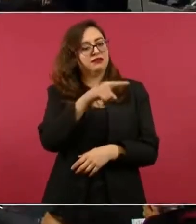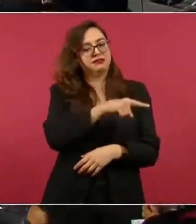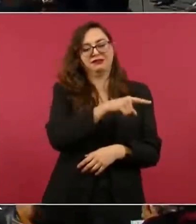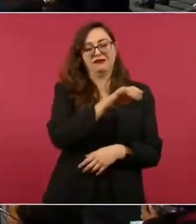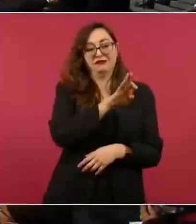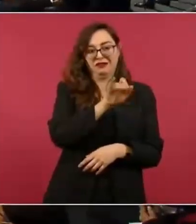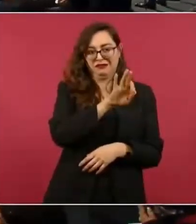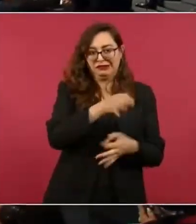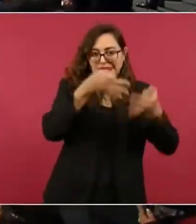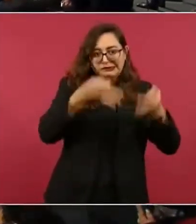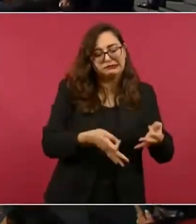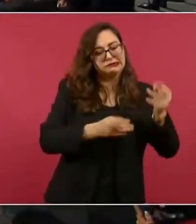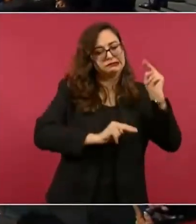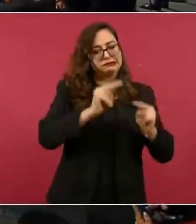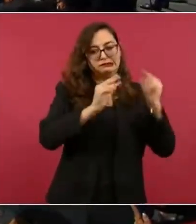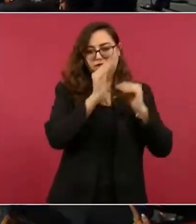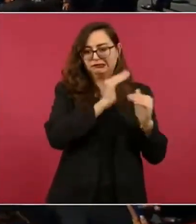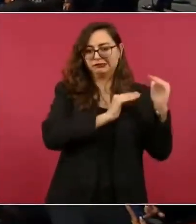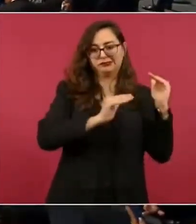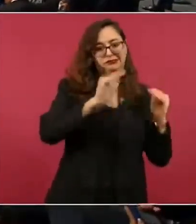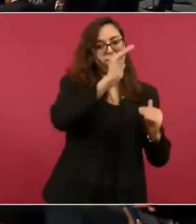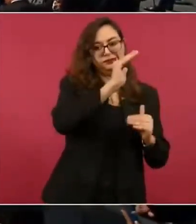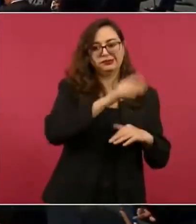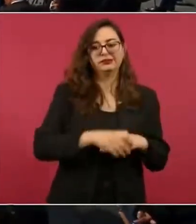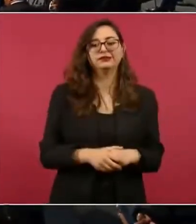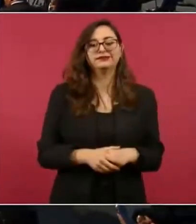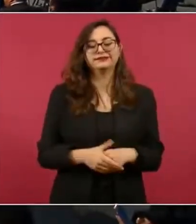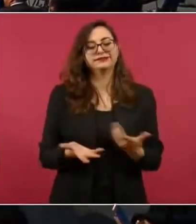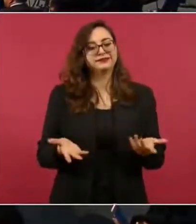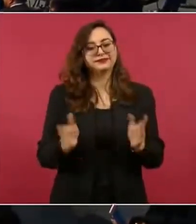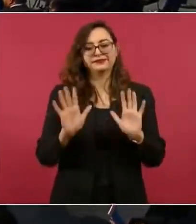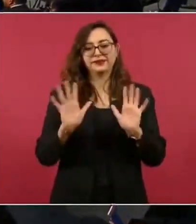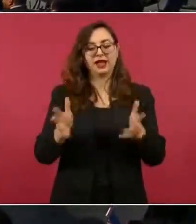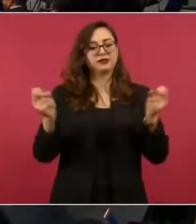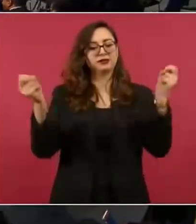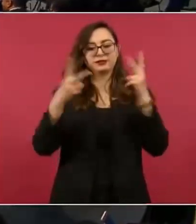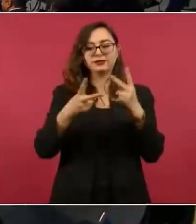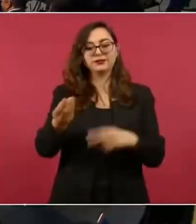Ya, vamos a desayunar.